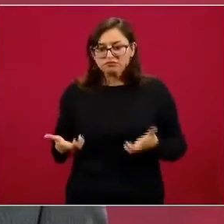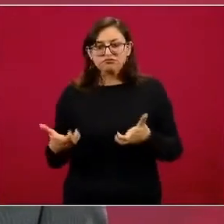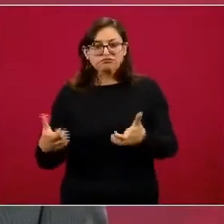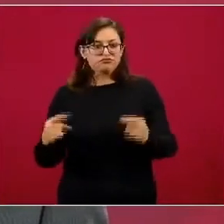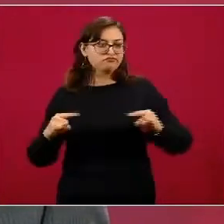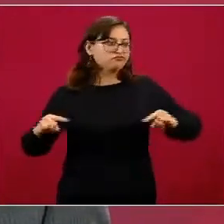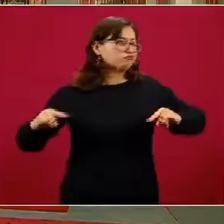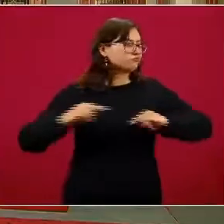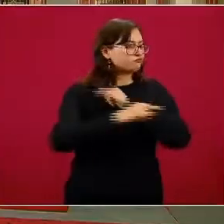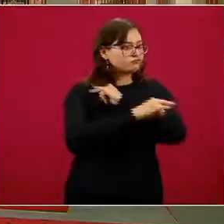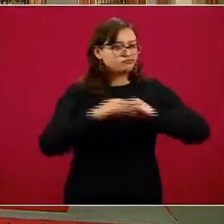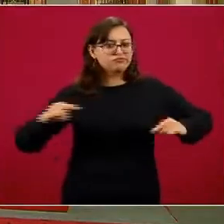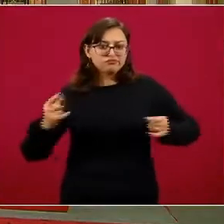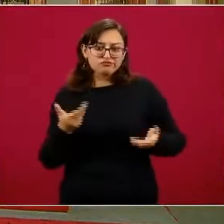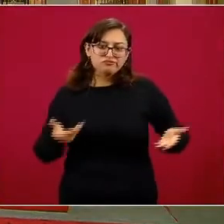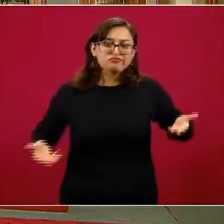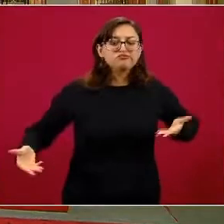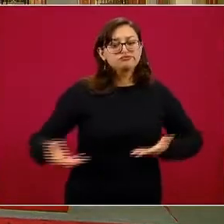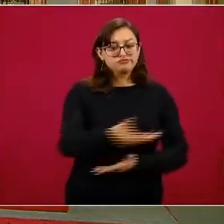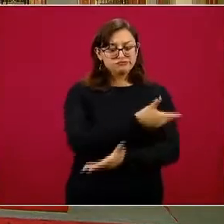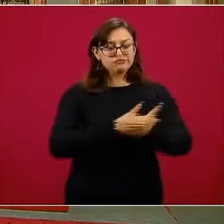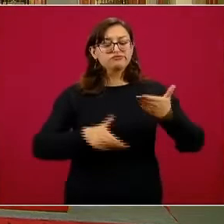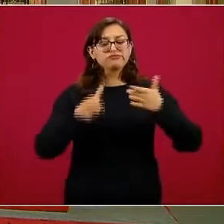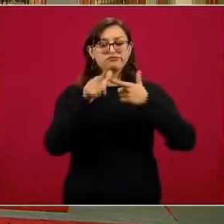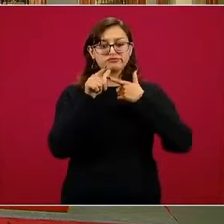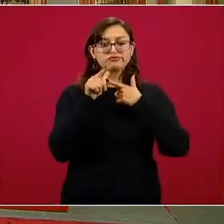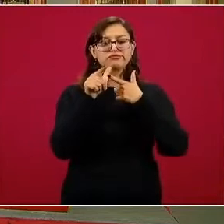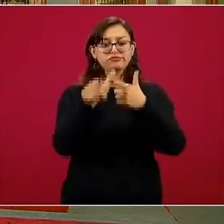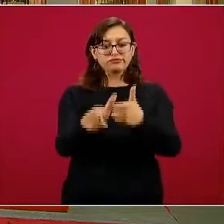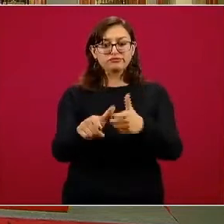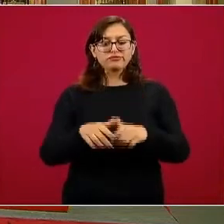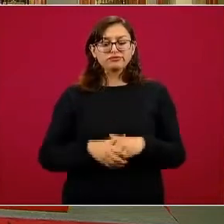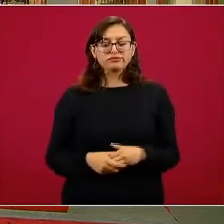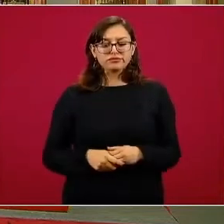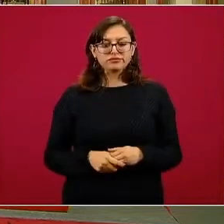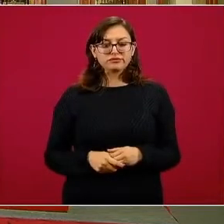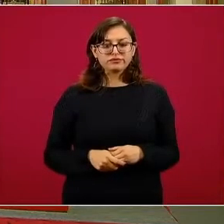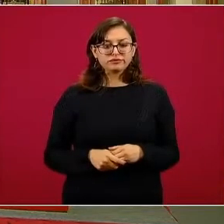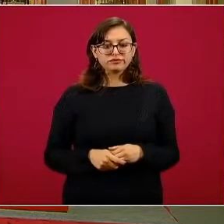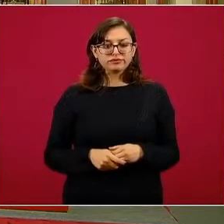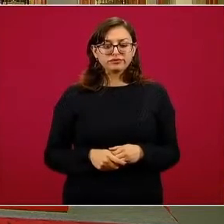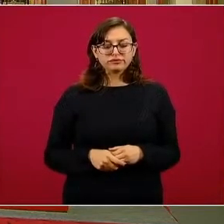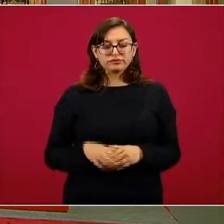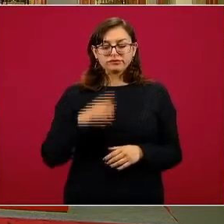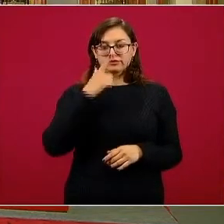para hacer que fluyera los bienes y servicios a sus lugares de destino.